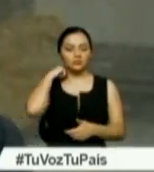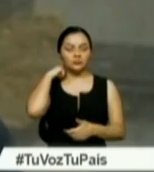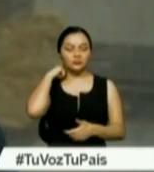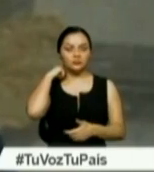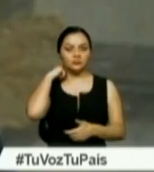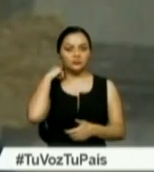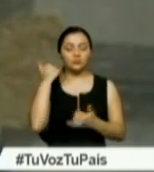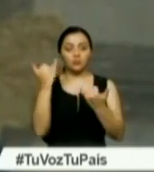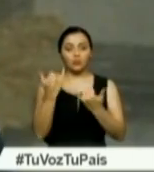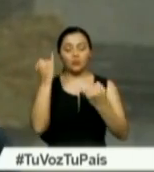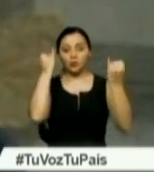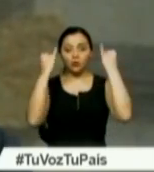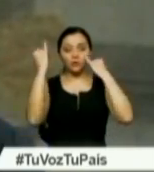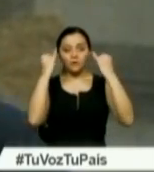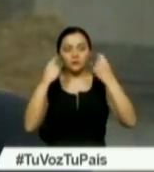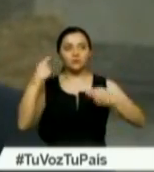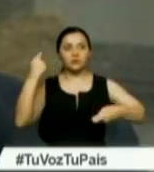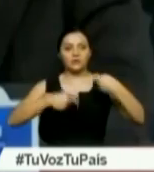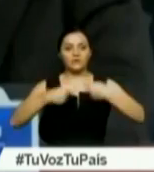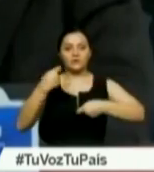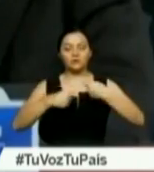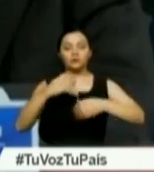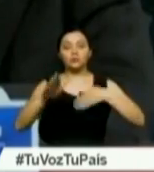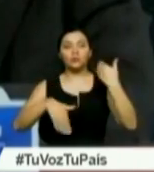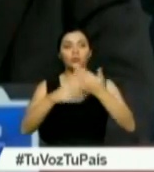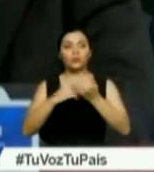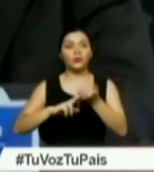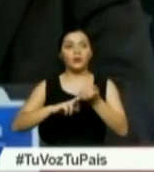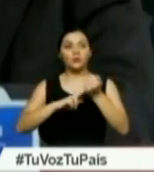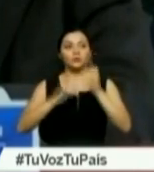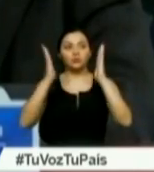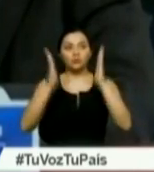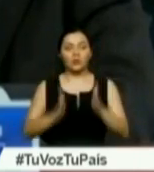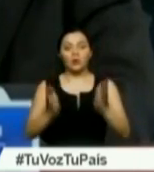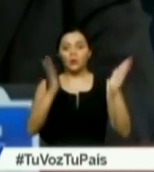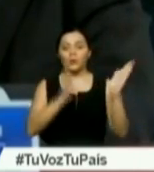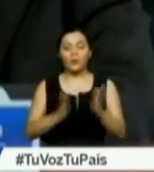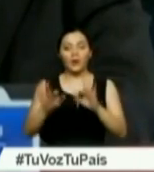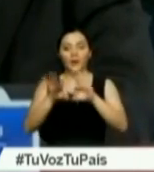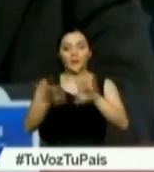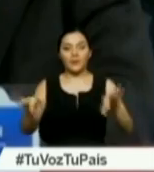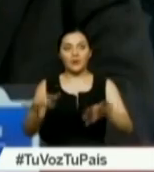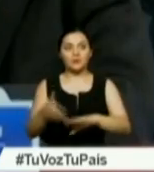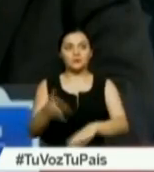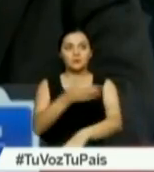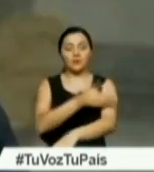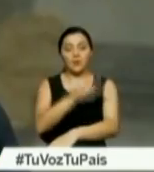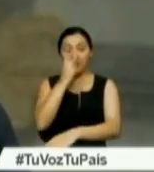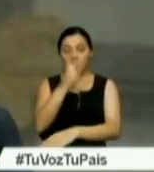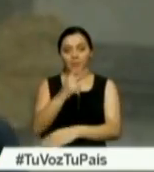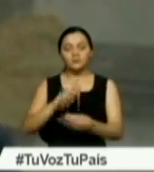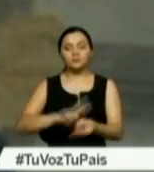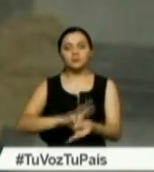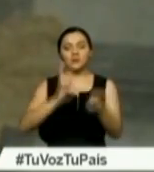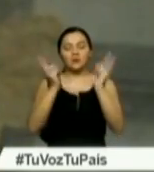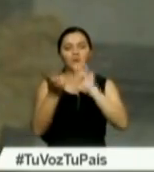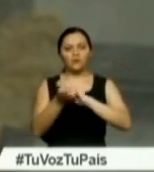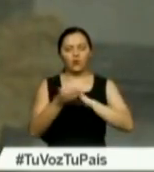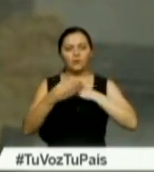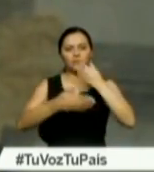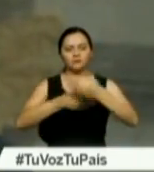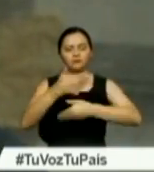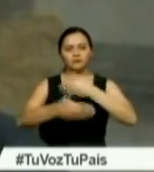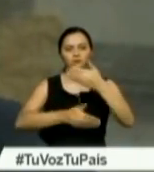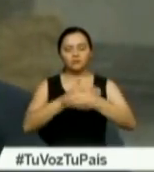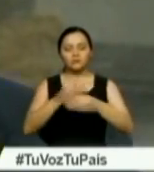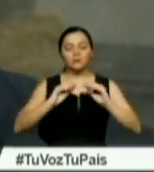estamos invirtiendo mucho en ese talento humano con el programa de becas que ya les manifesté, reformando muy fuertemente